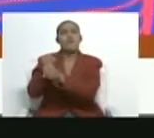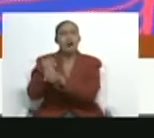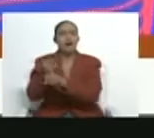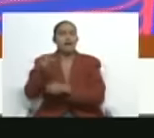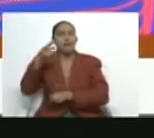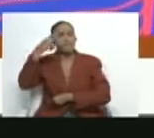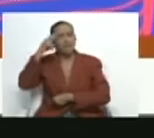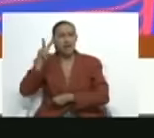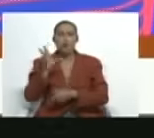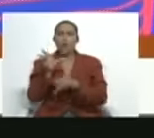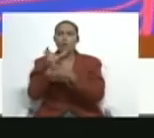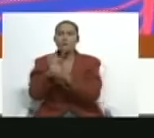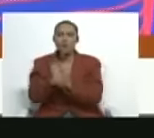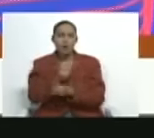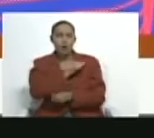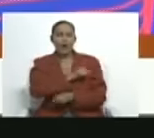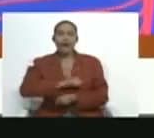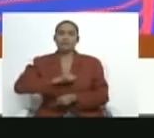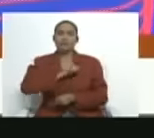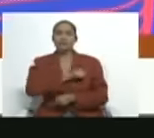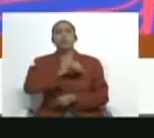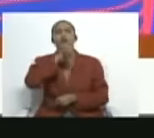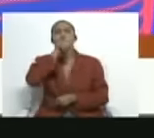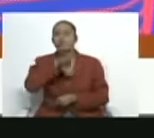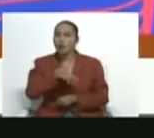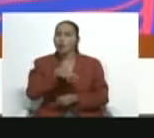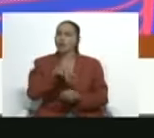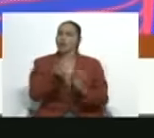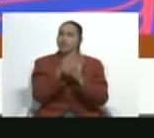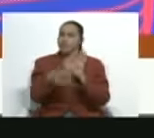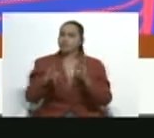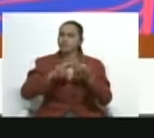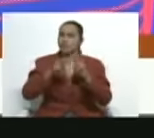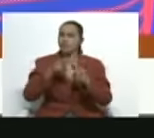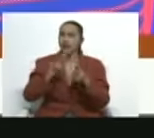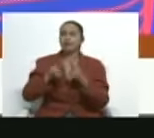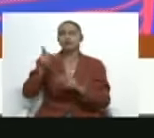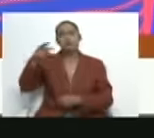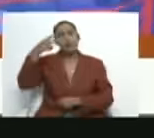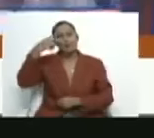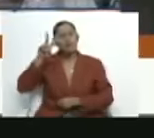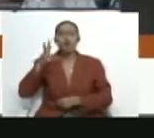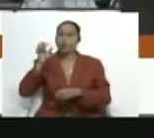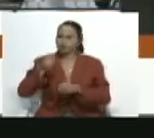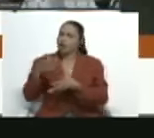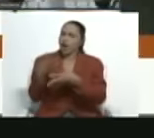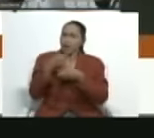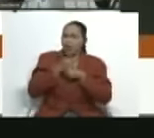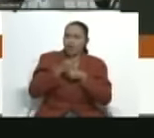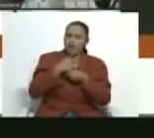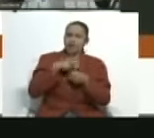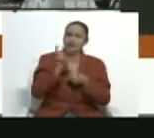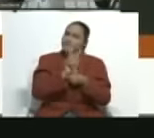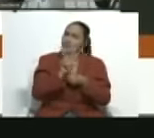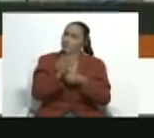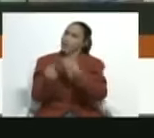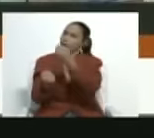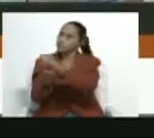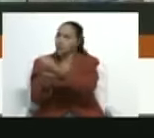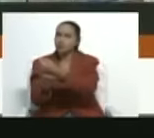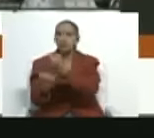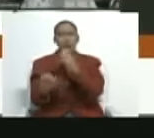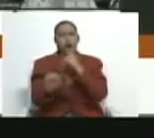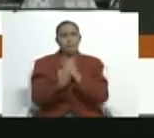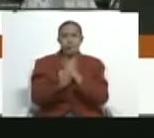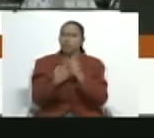histórica de México en favor del derecho de paz y México puede contar con Venezuela para dar estas batallas que son